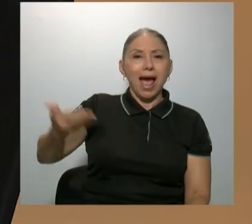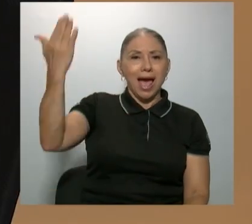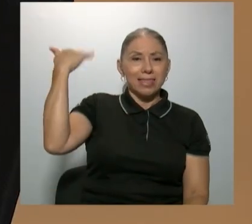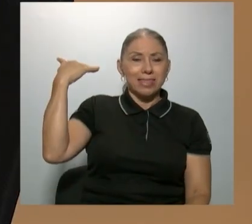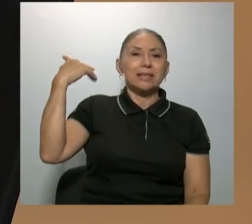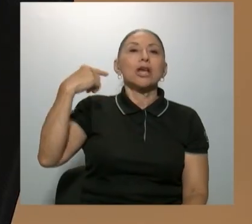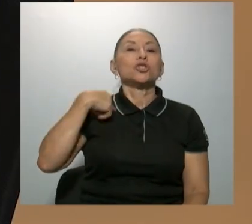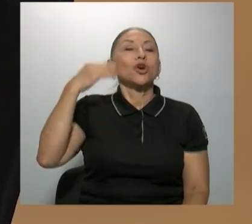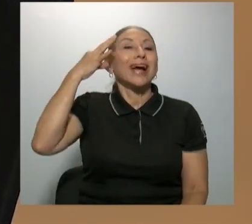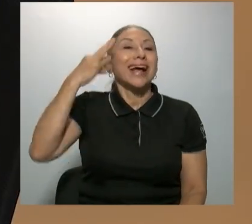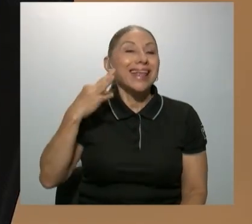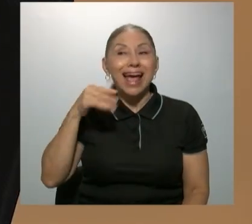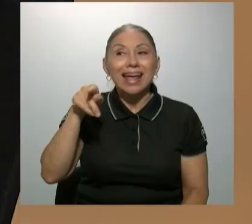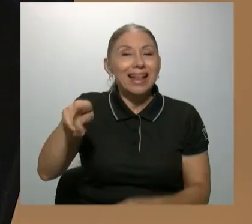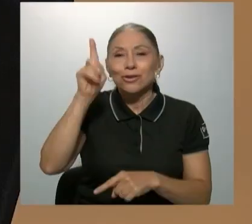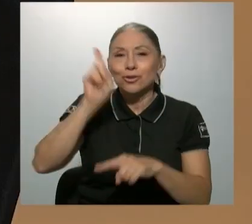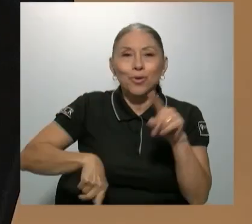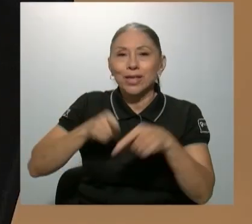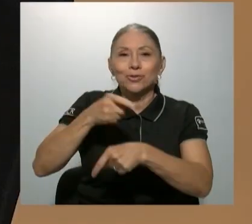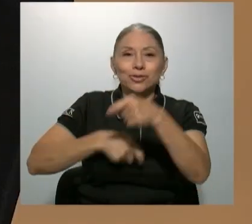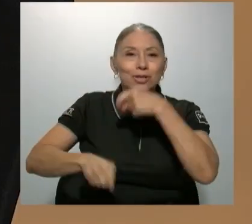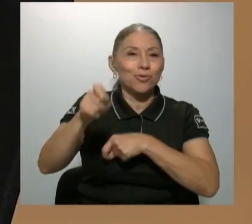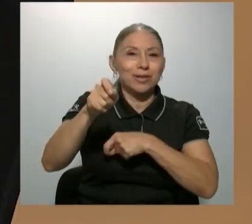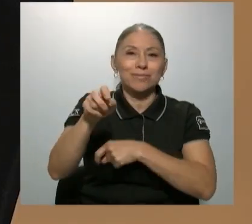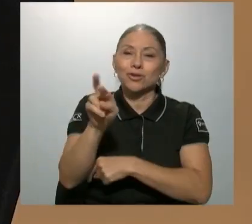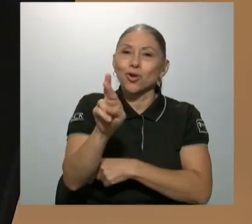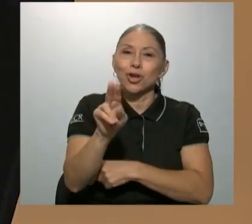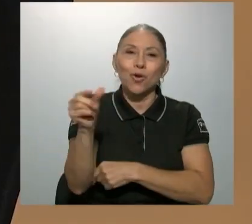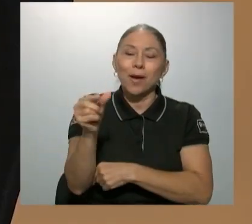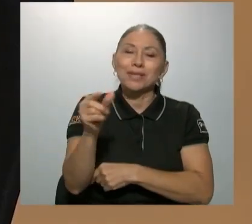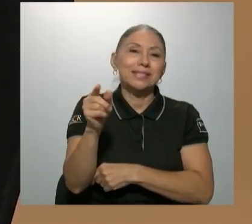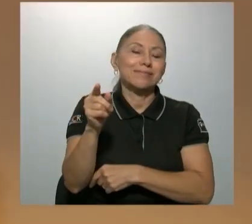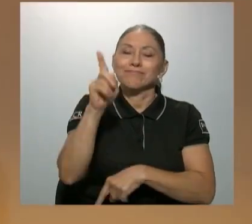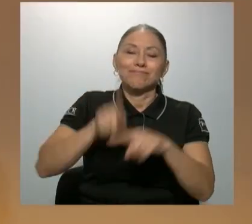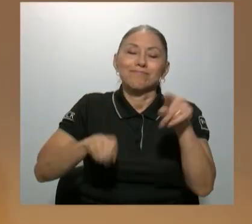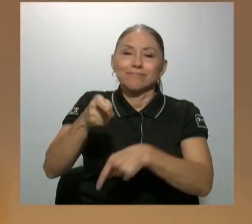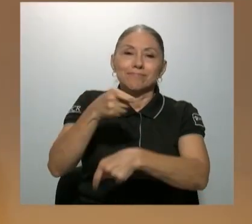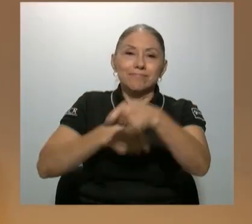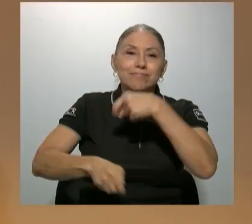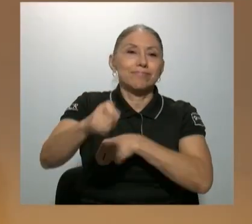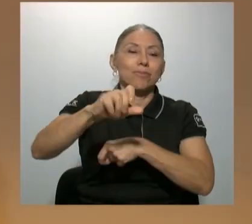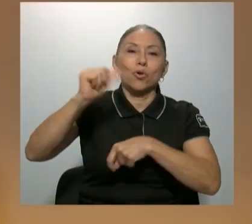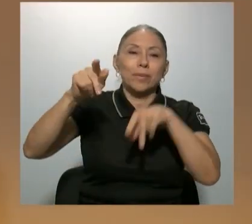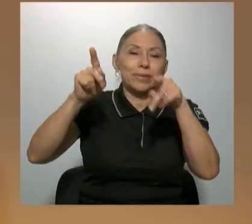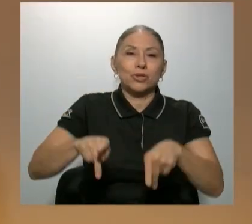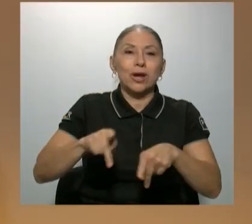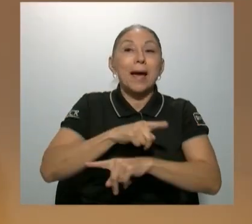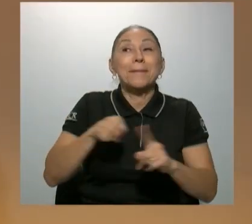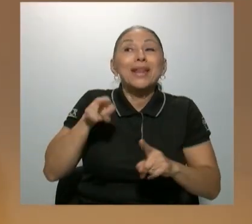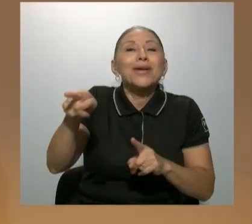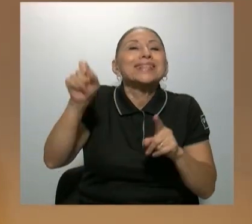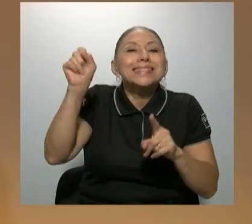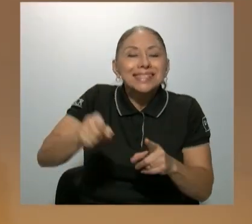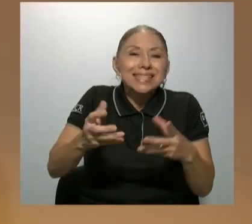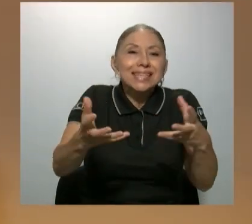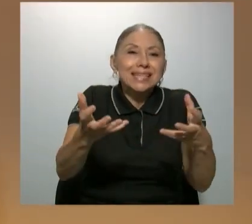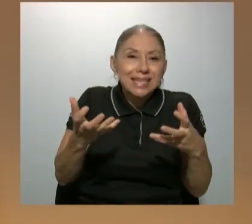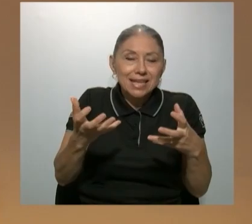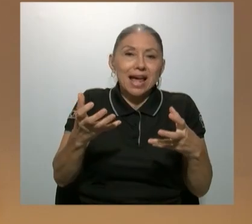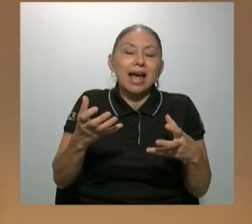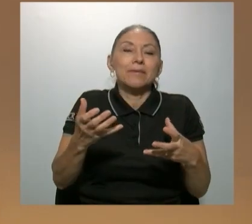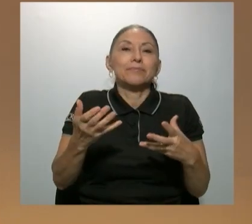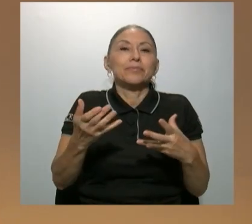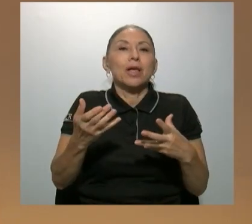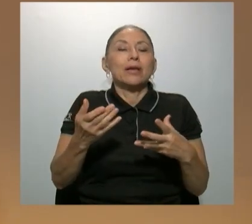era insustituible. Y él sí estaba empeñado en buscar una manera